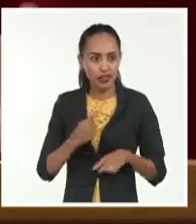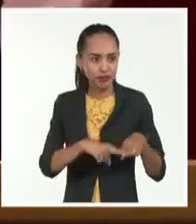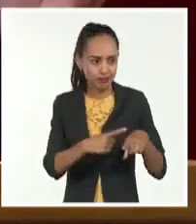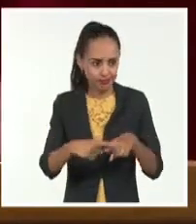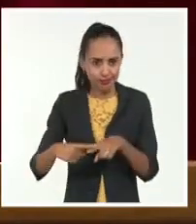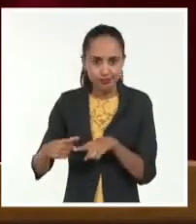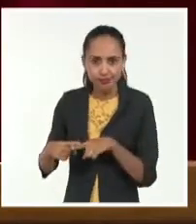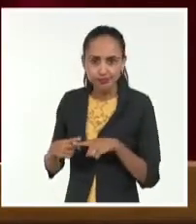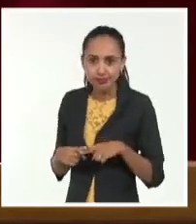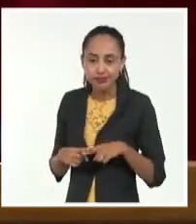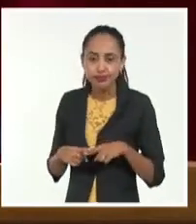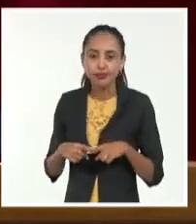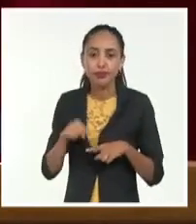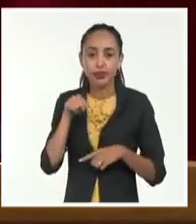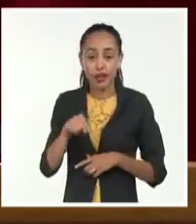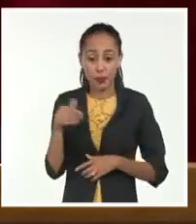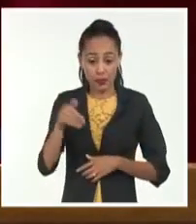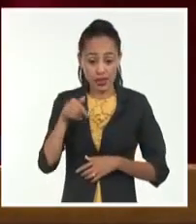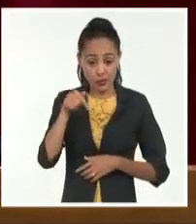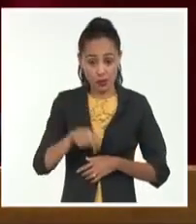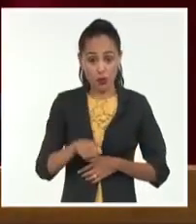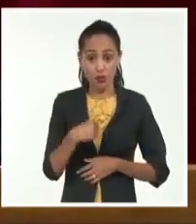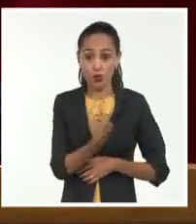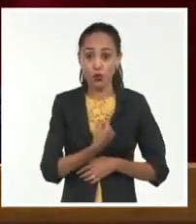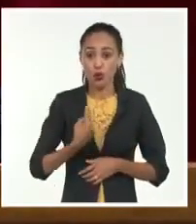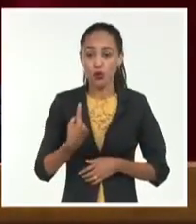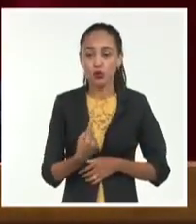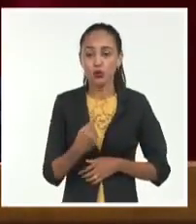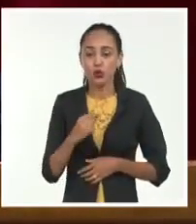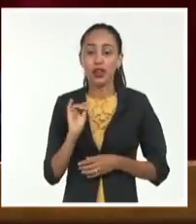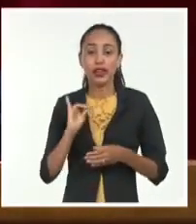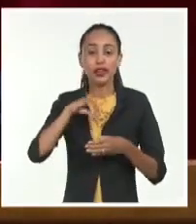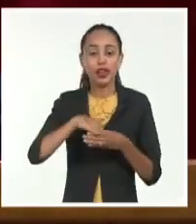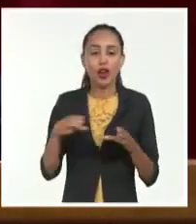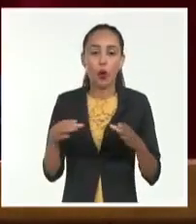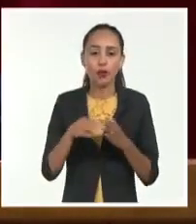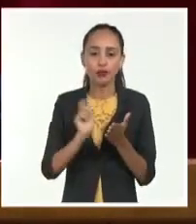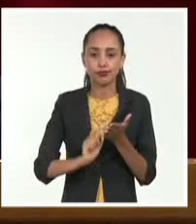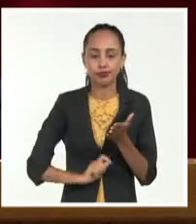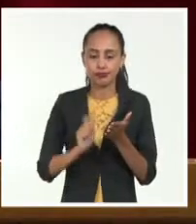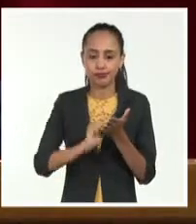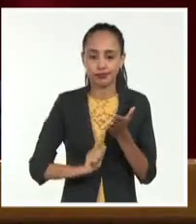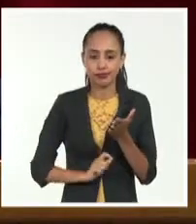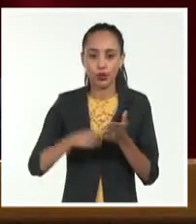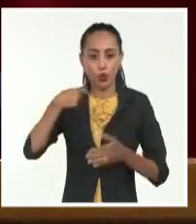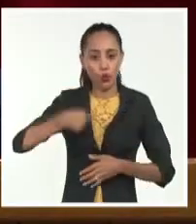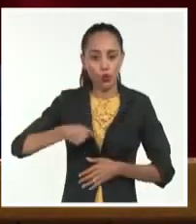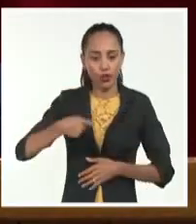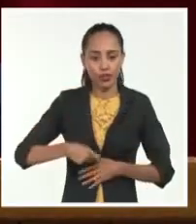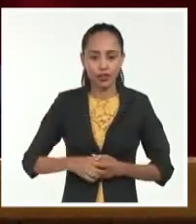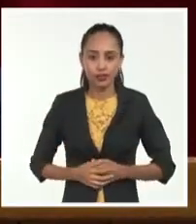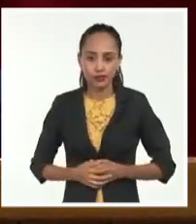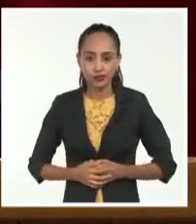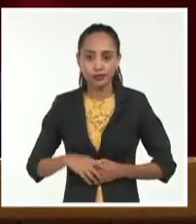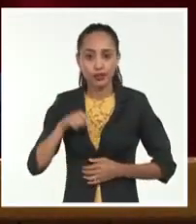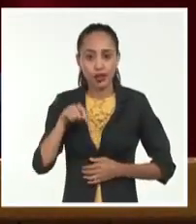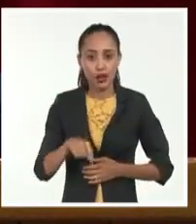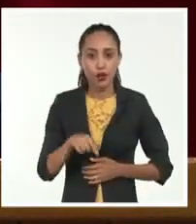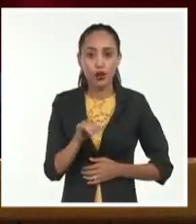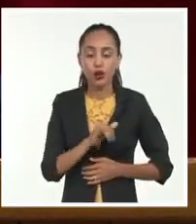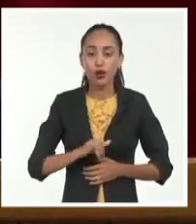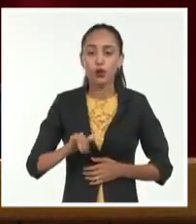materias, aquí con nosotros hoy, que integran la comisión redactora de una norma jurídica, ahora dotada de